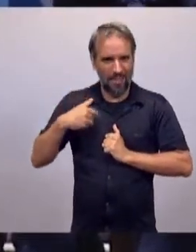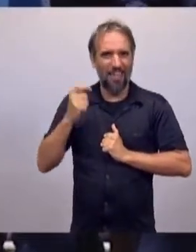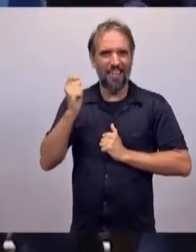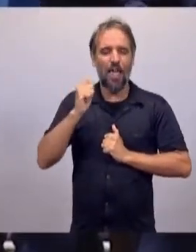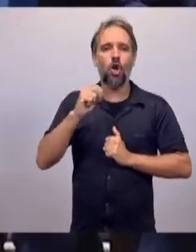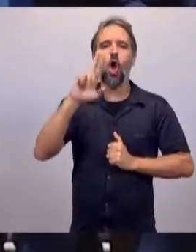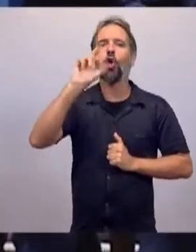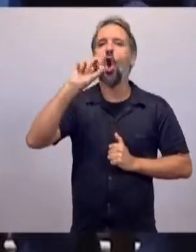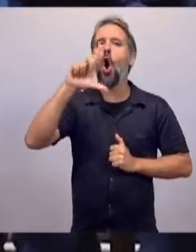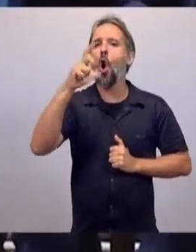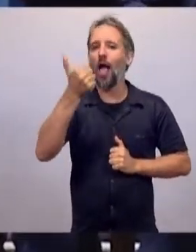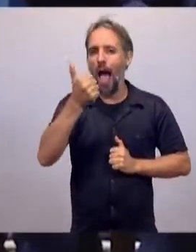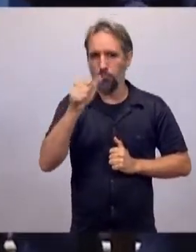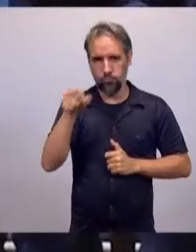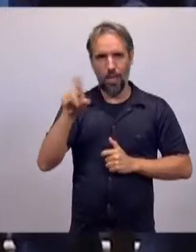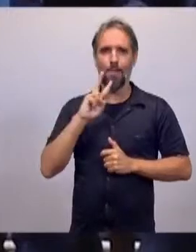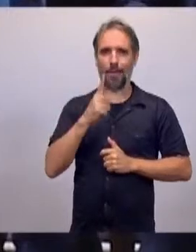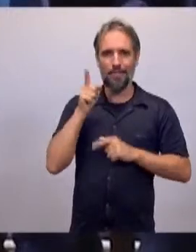Julio Argentino Roca.